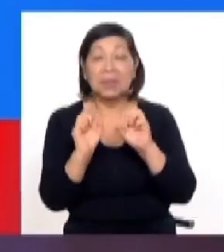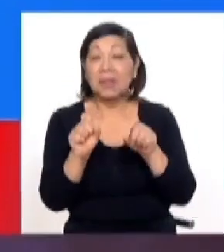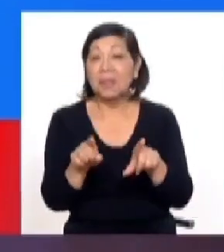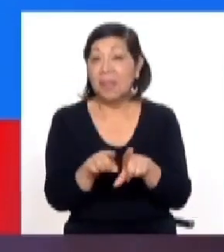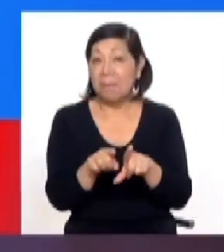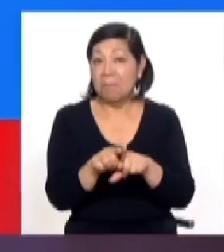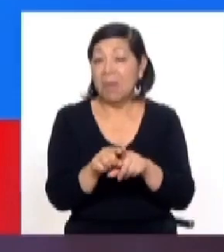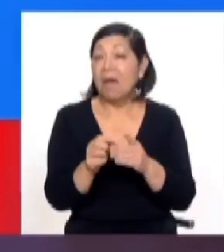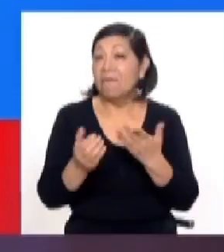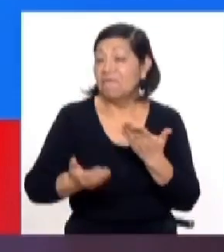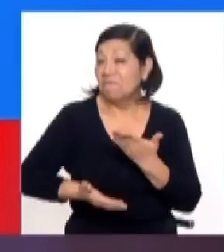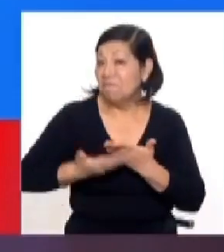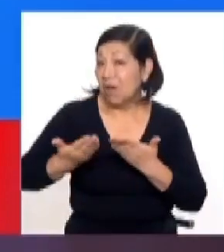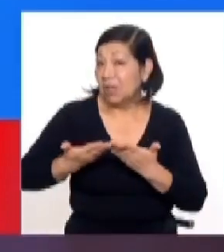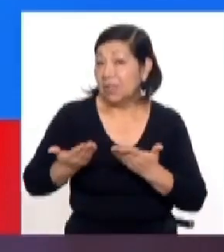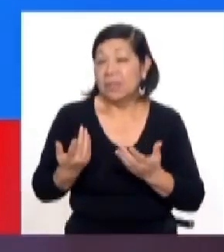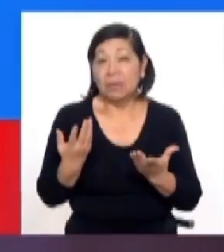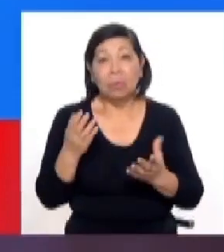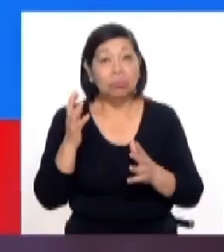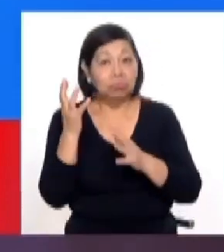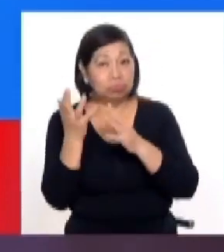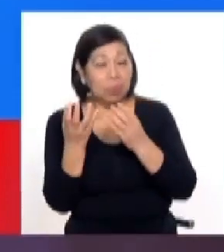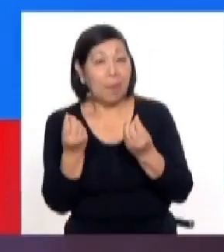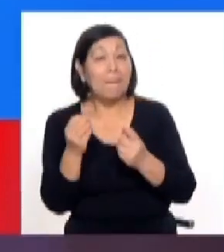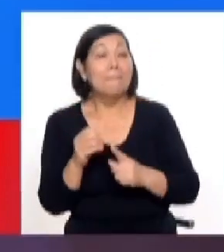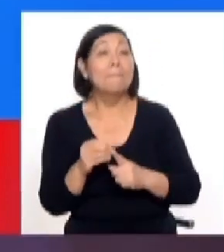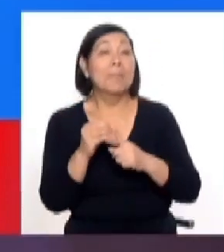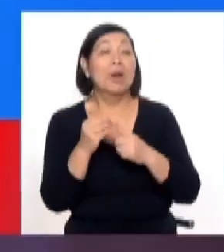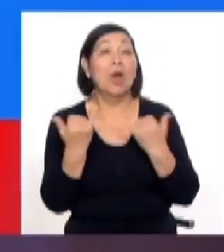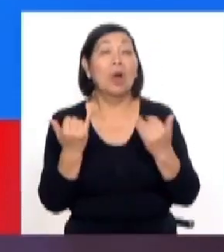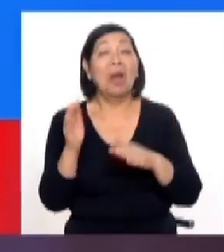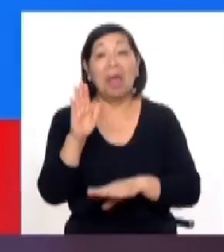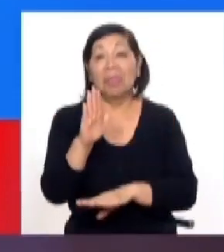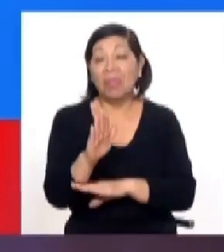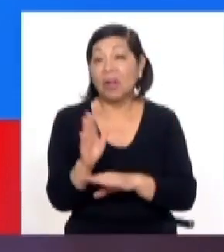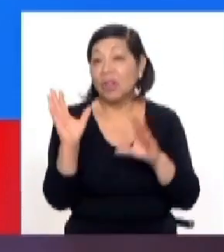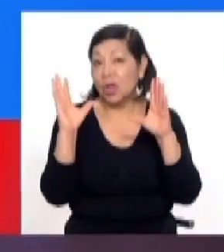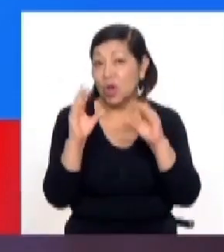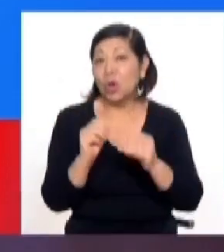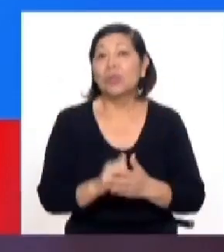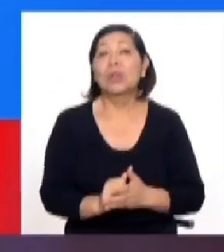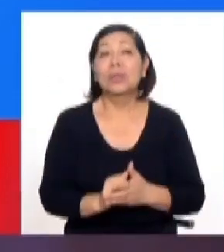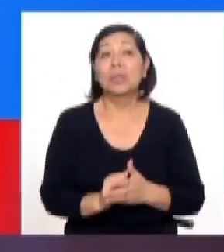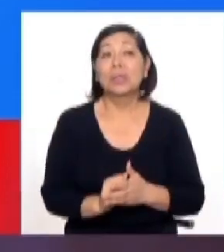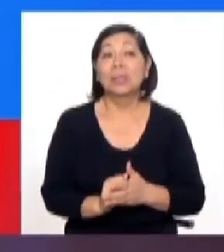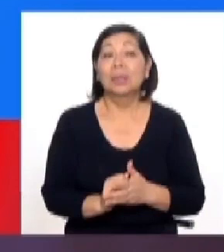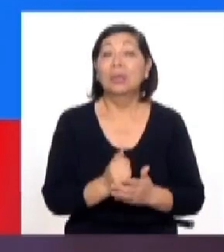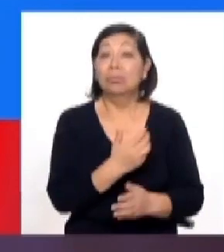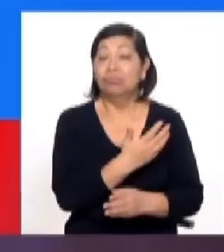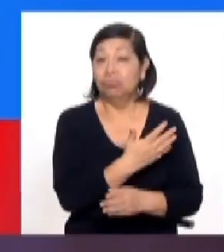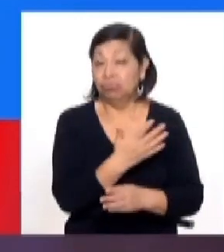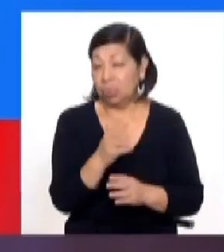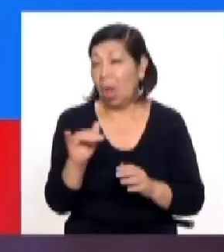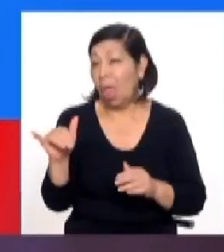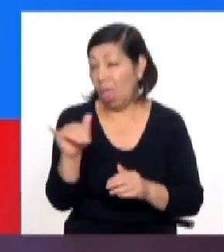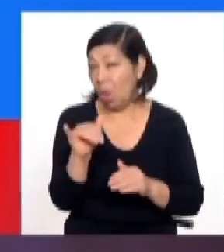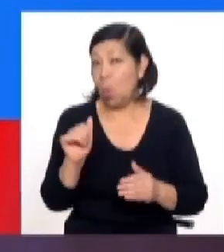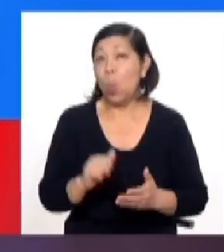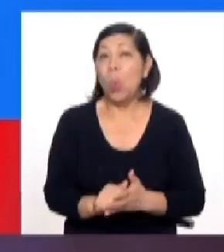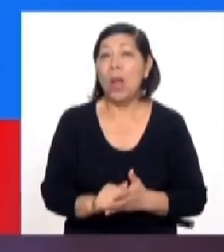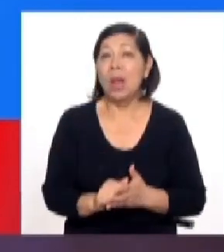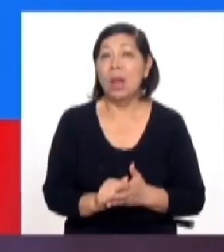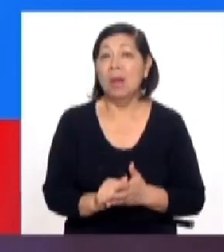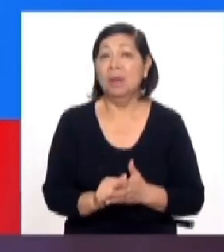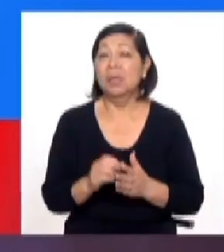también facilitaría la ocurrencia de precipitaciones principalmente a horas de la tarde noche el sector de la selva tenemos un panorama similar las